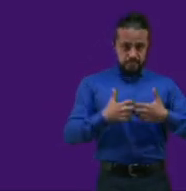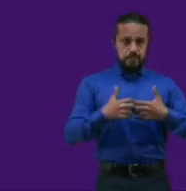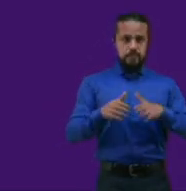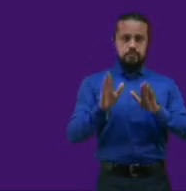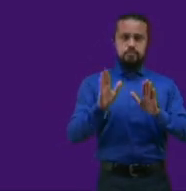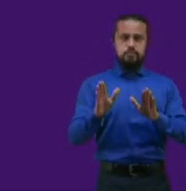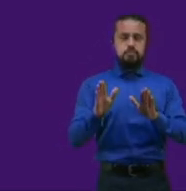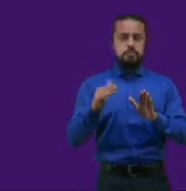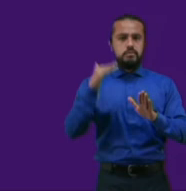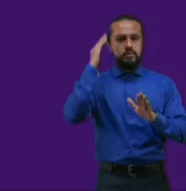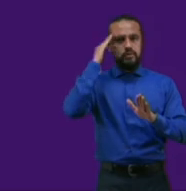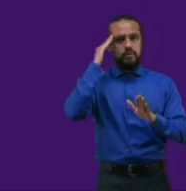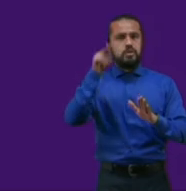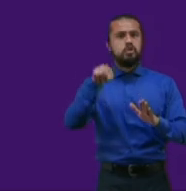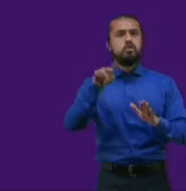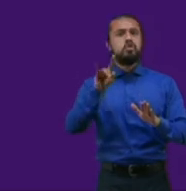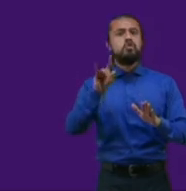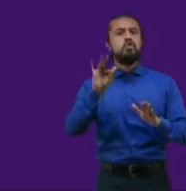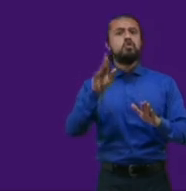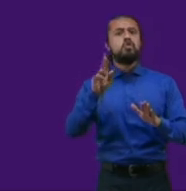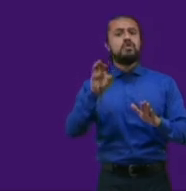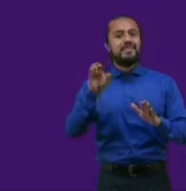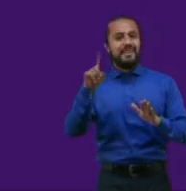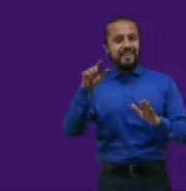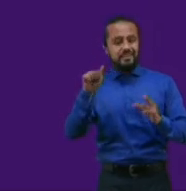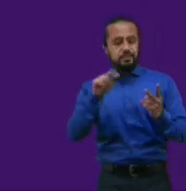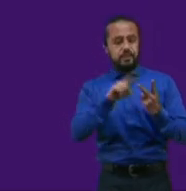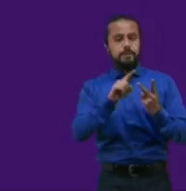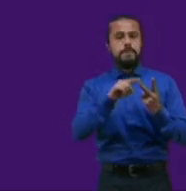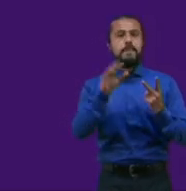los Nutresa, los Corbeta, los Grupo Familia.